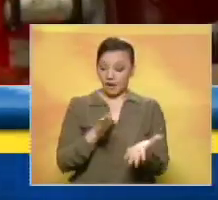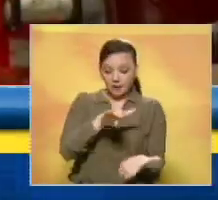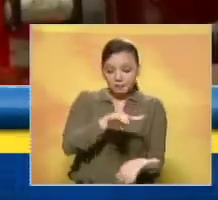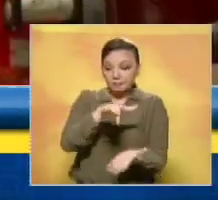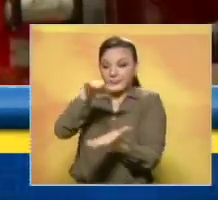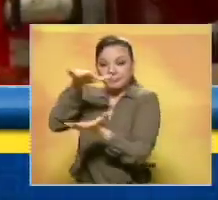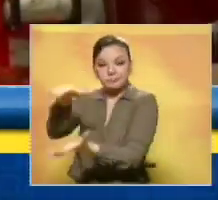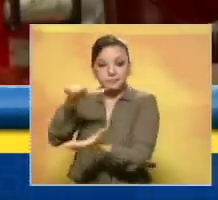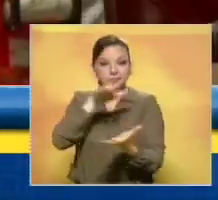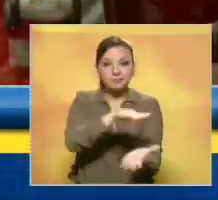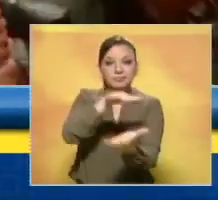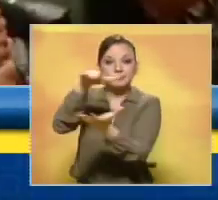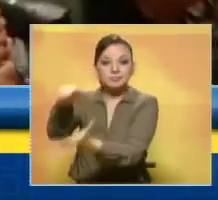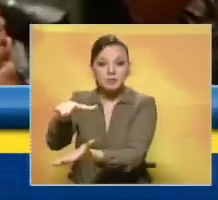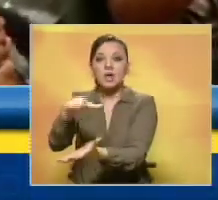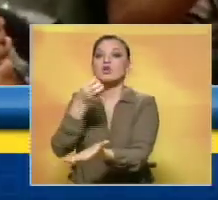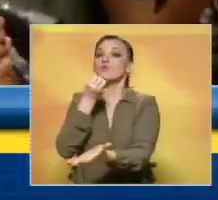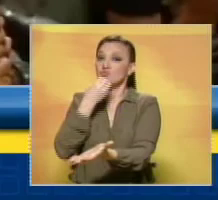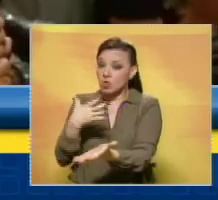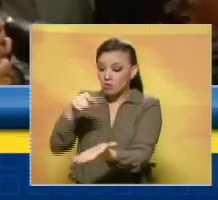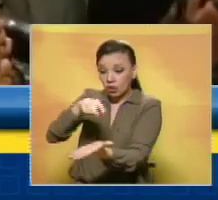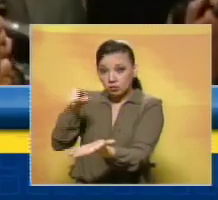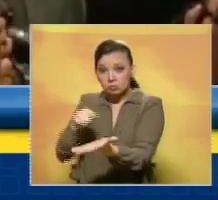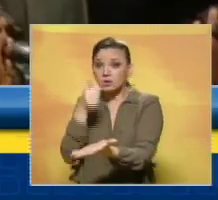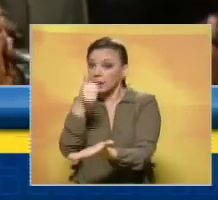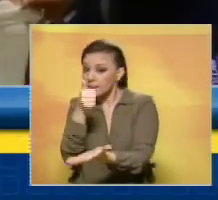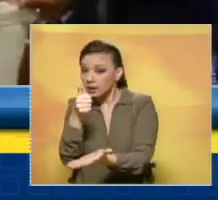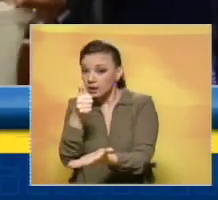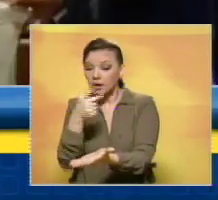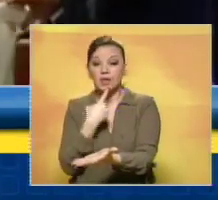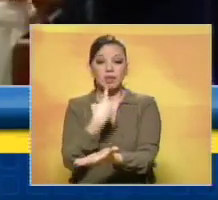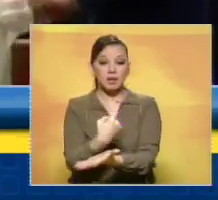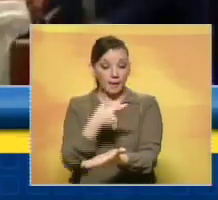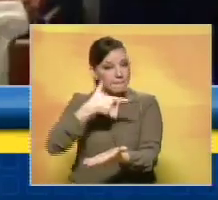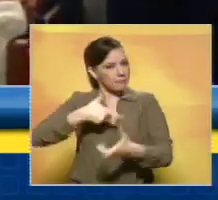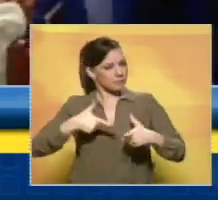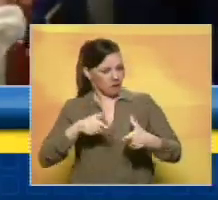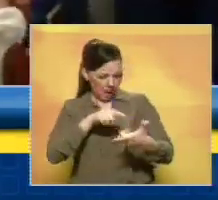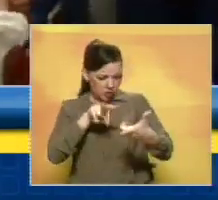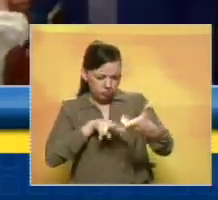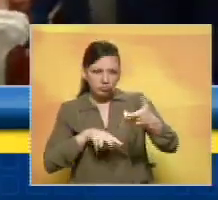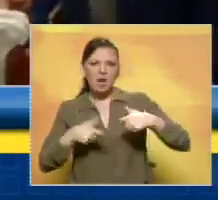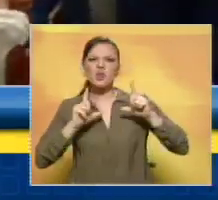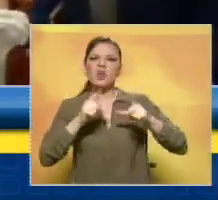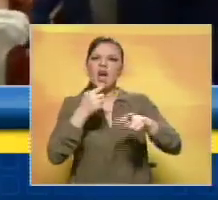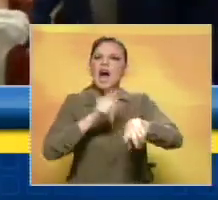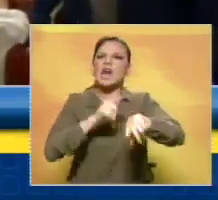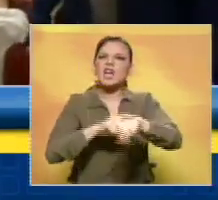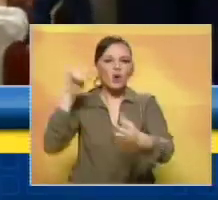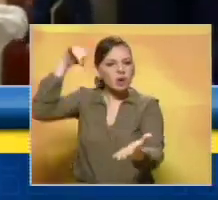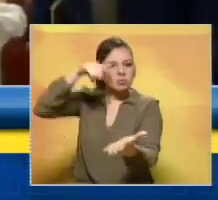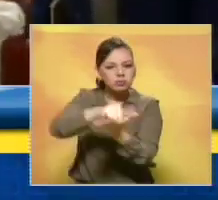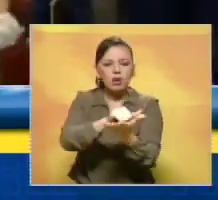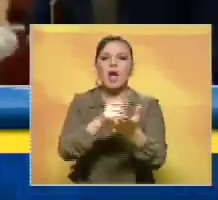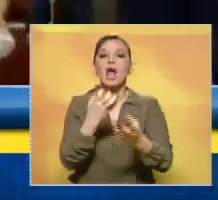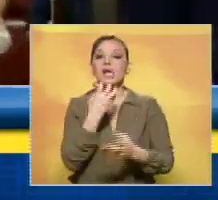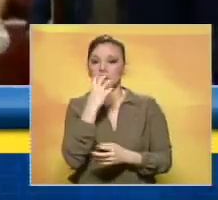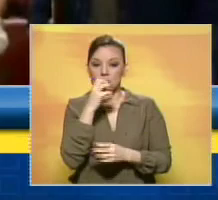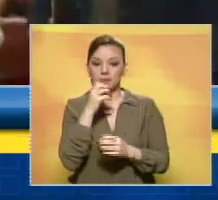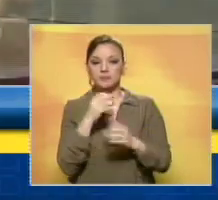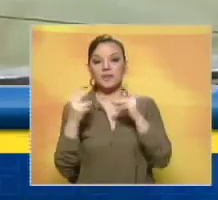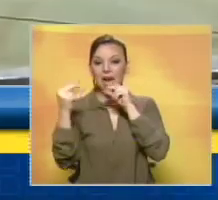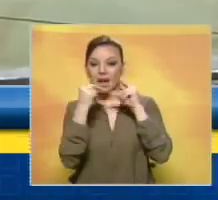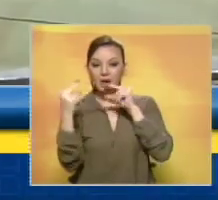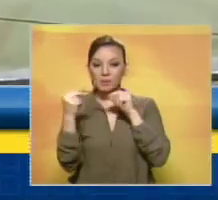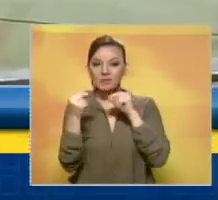de los dispositivos en buenas condiciones. Las cajas permitirán conocer la hora del suceso, así como las conversaciones en la cabina de